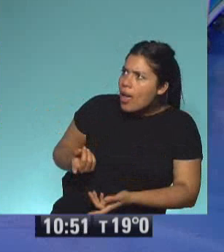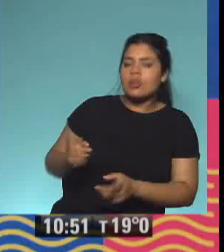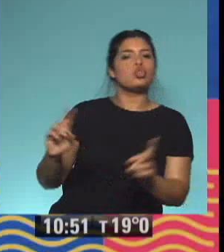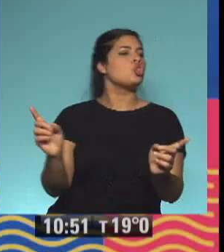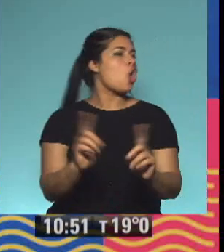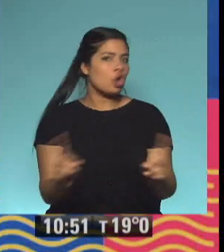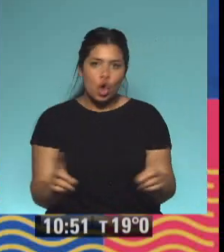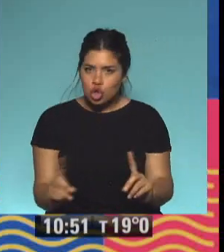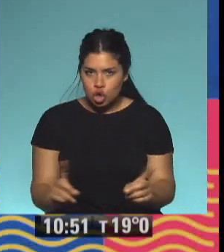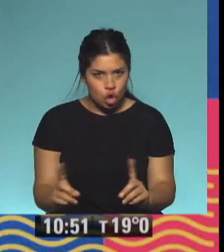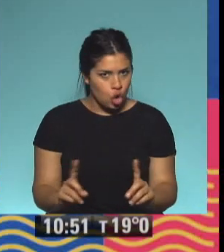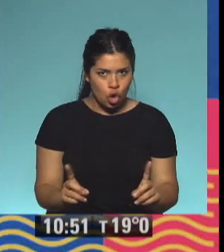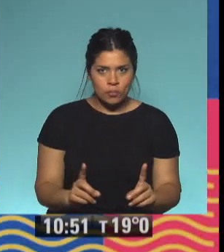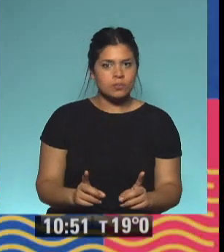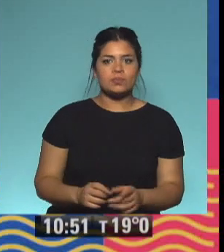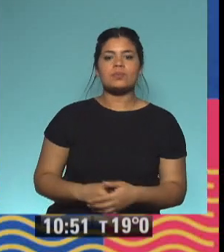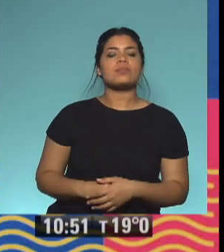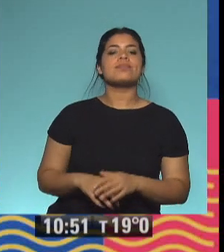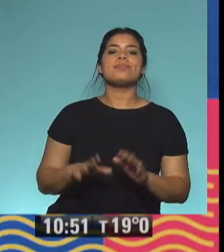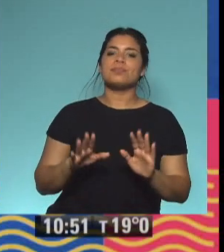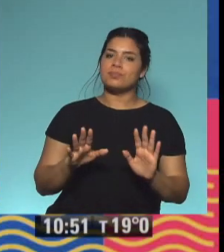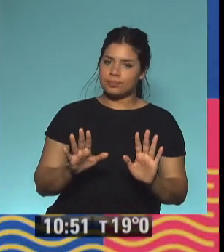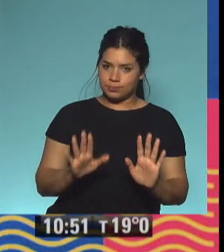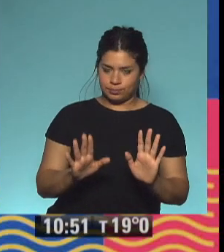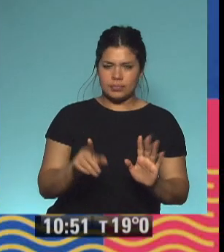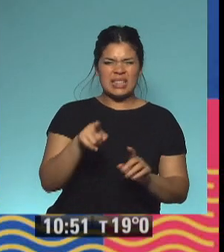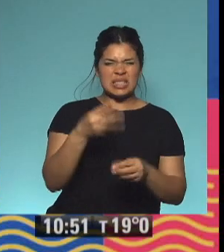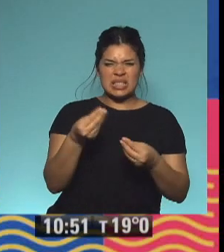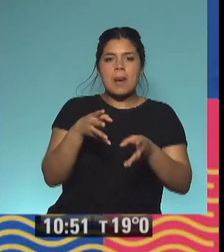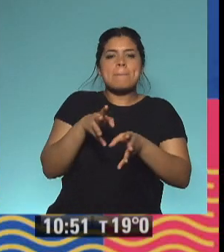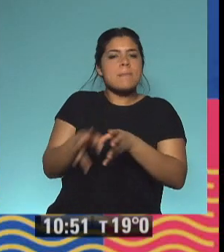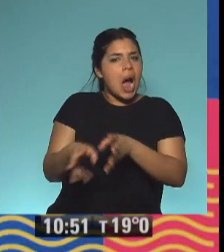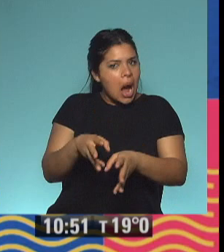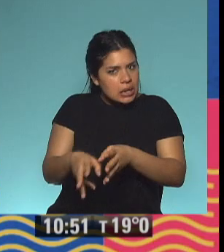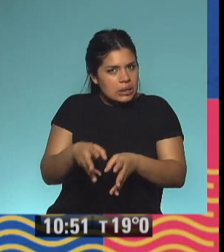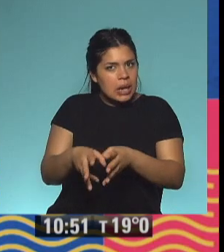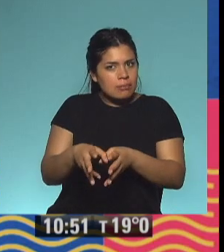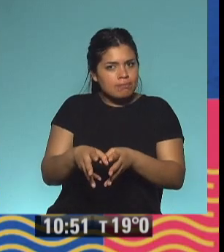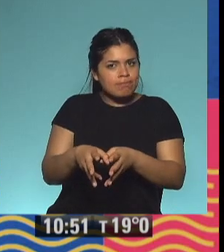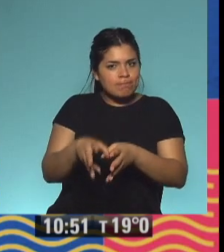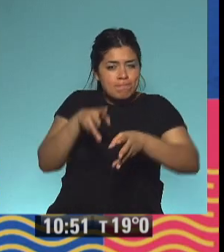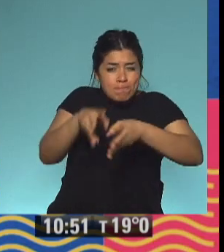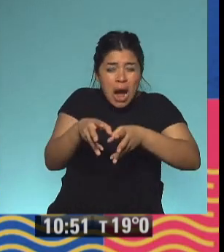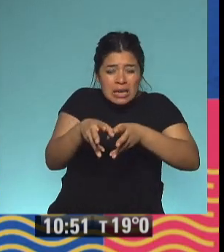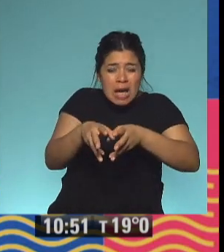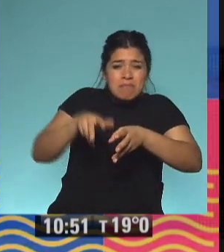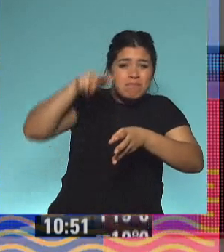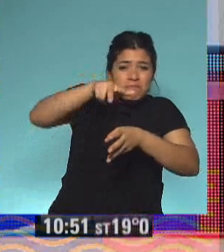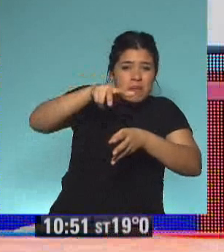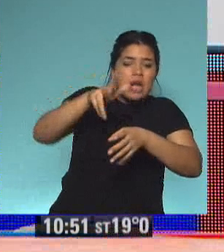Le quería, mira, es como... A ver, ¿cómo le explico? Es como una máquina el helicóptero que arriba tiene como un